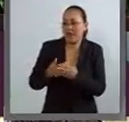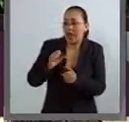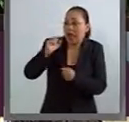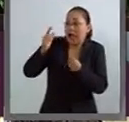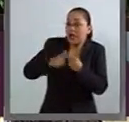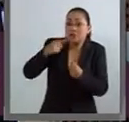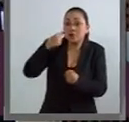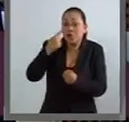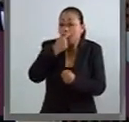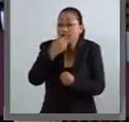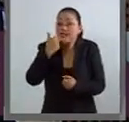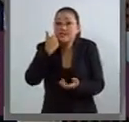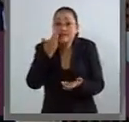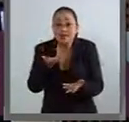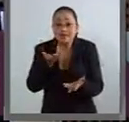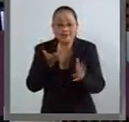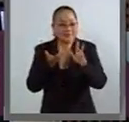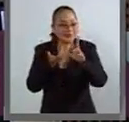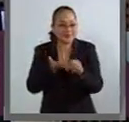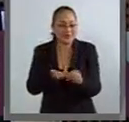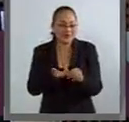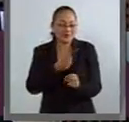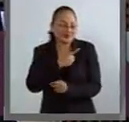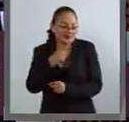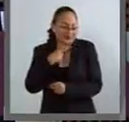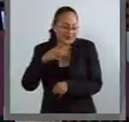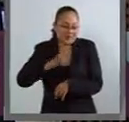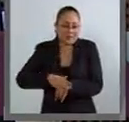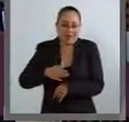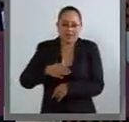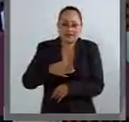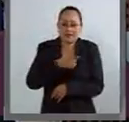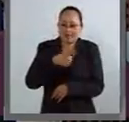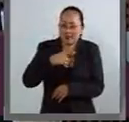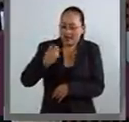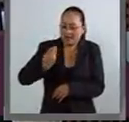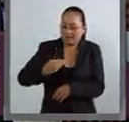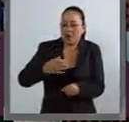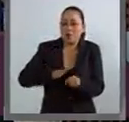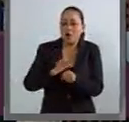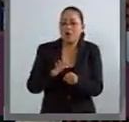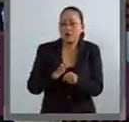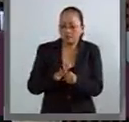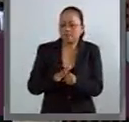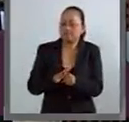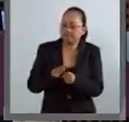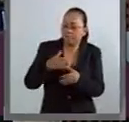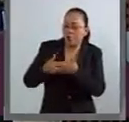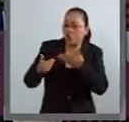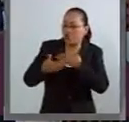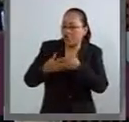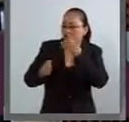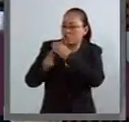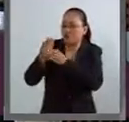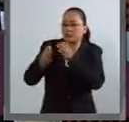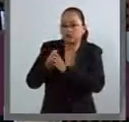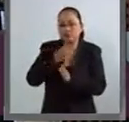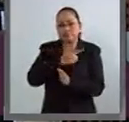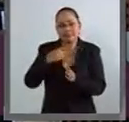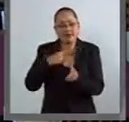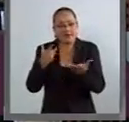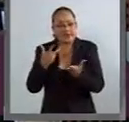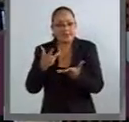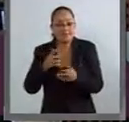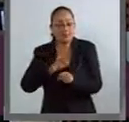opcional. Tenemos que hacer todo lo necesario para aceptar que debemos actualizarnos, si no las